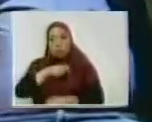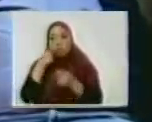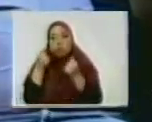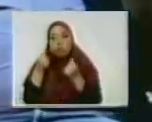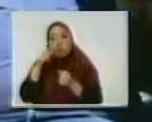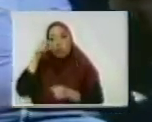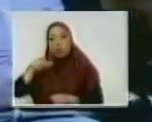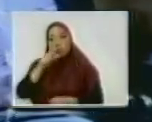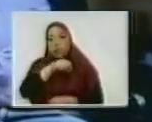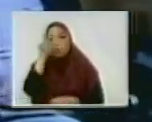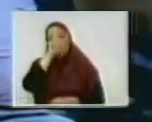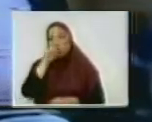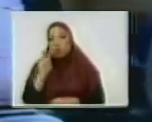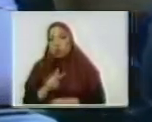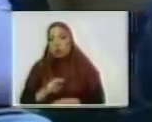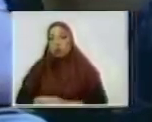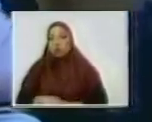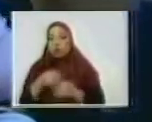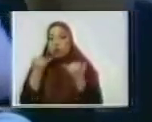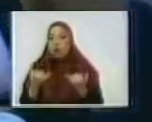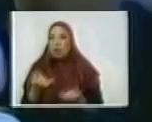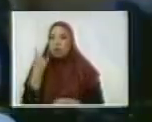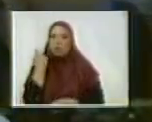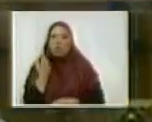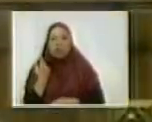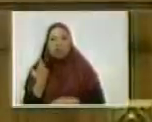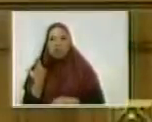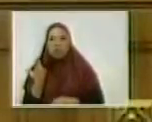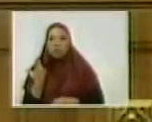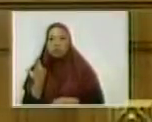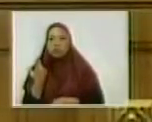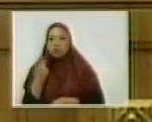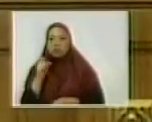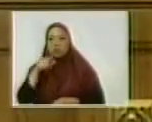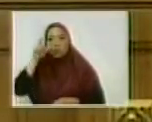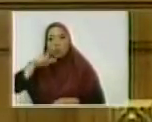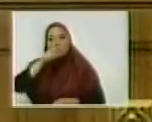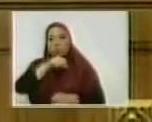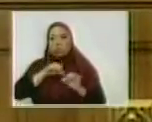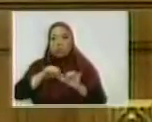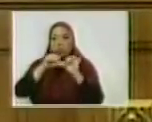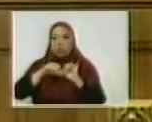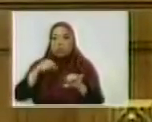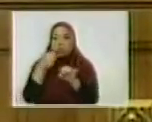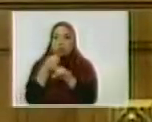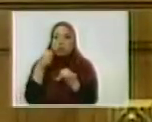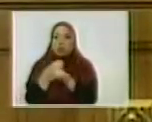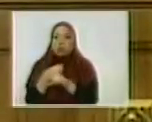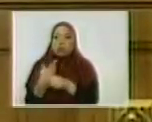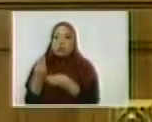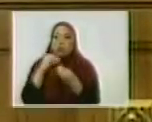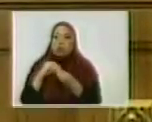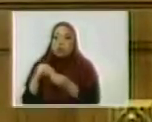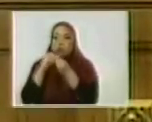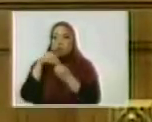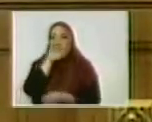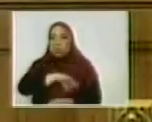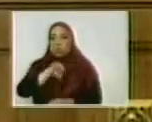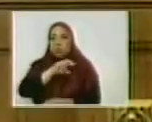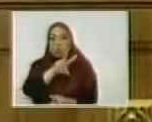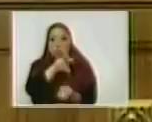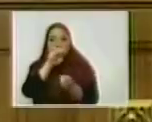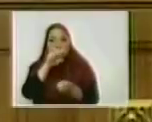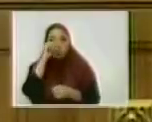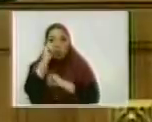del pueblo venezolano. Ahora, ¿qué hace falta? No podemos seguir en ese ritornelo de incrementa sueldo y la derecha